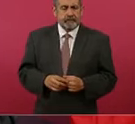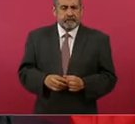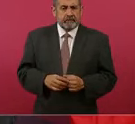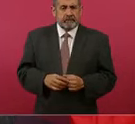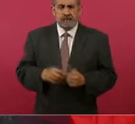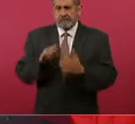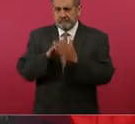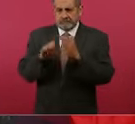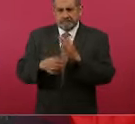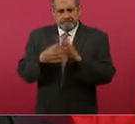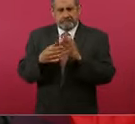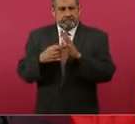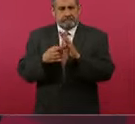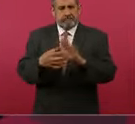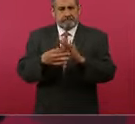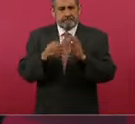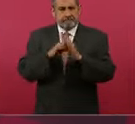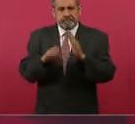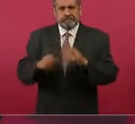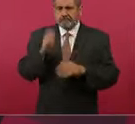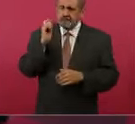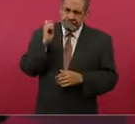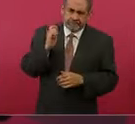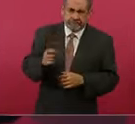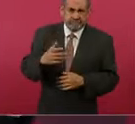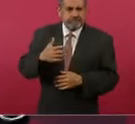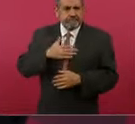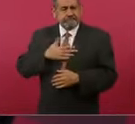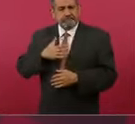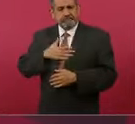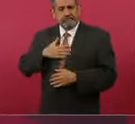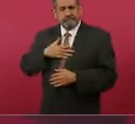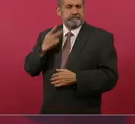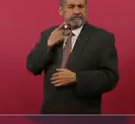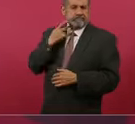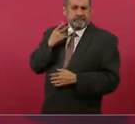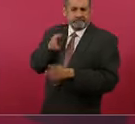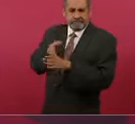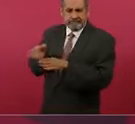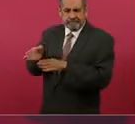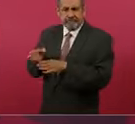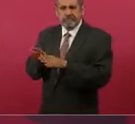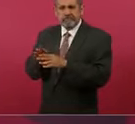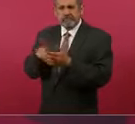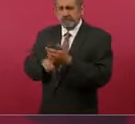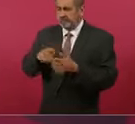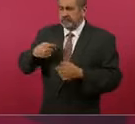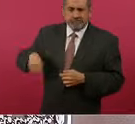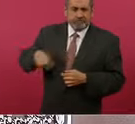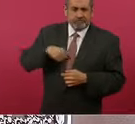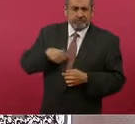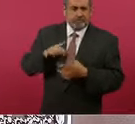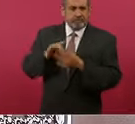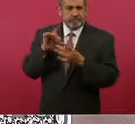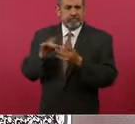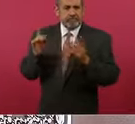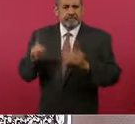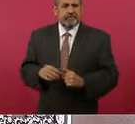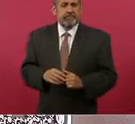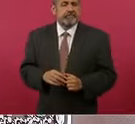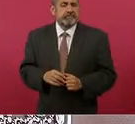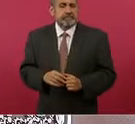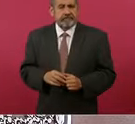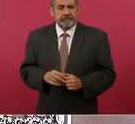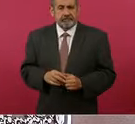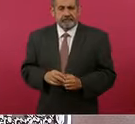poner un ejemplo de lo que significa nuestra política, o como dirían los